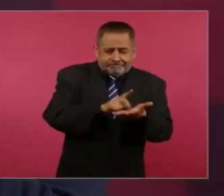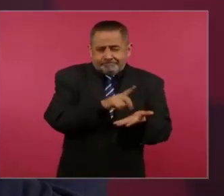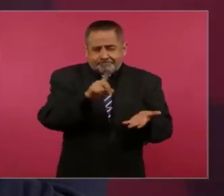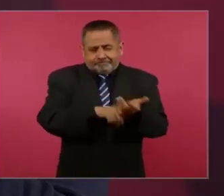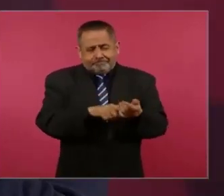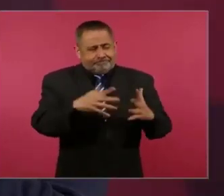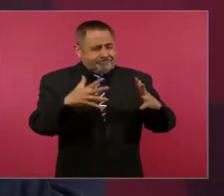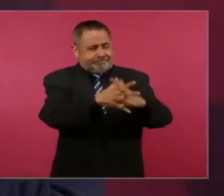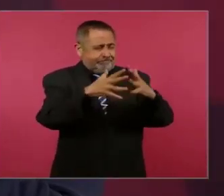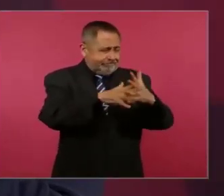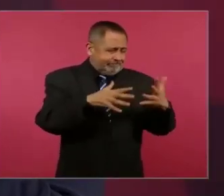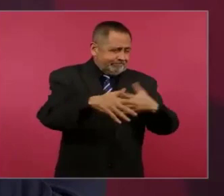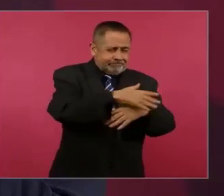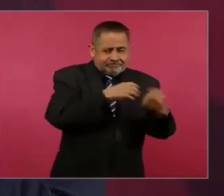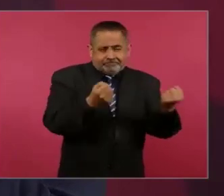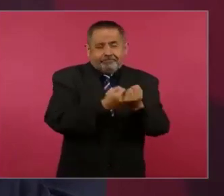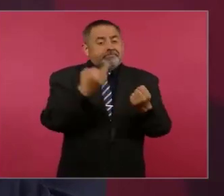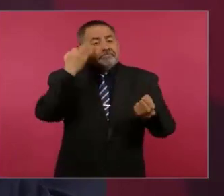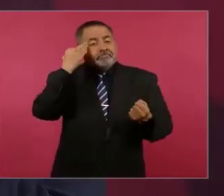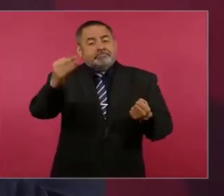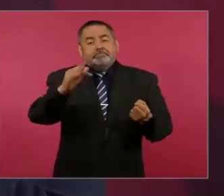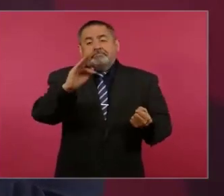desatada con